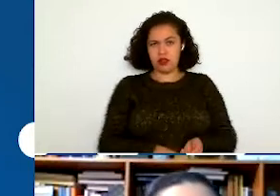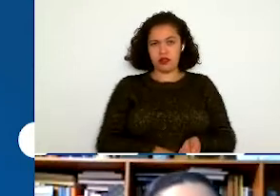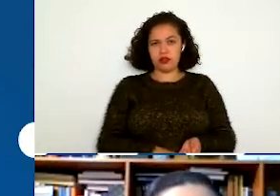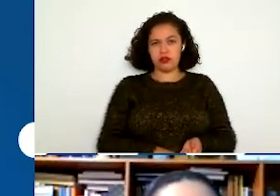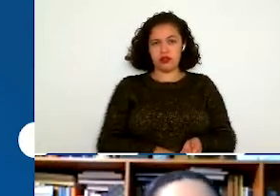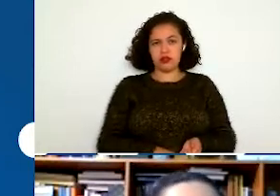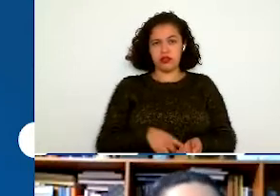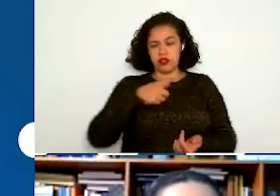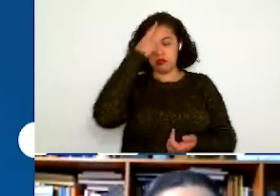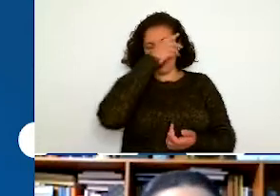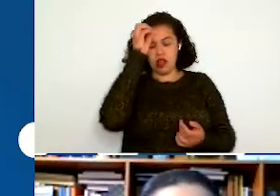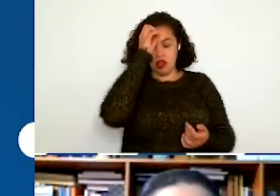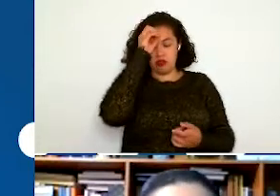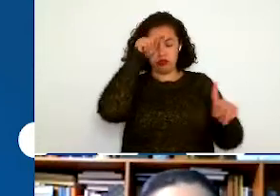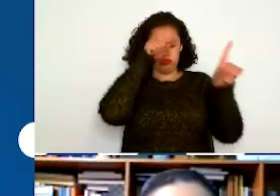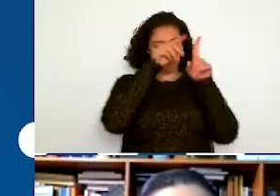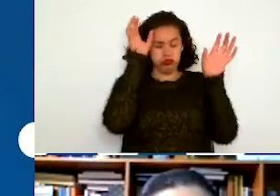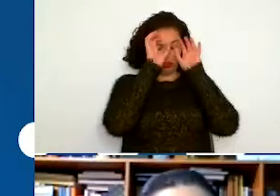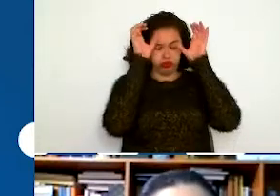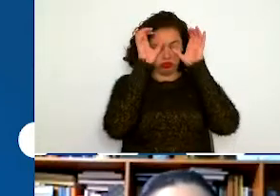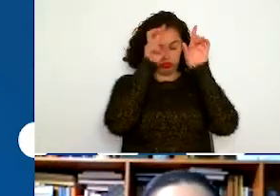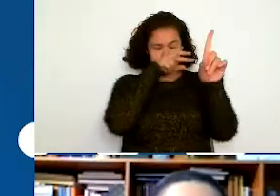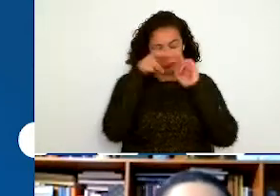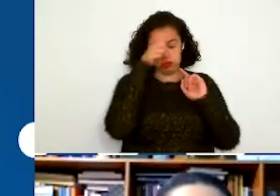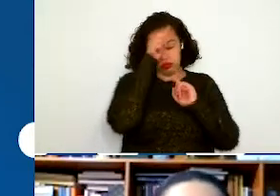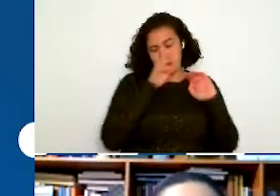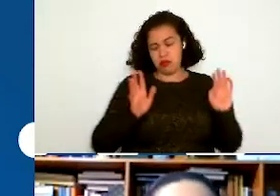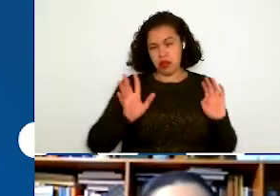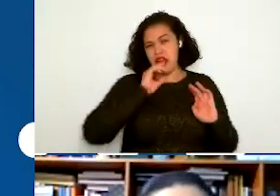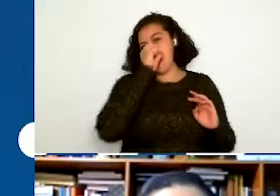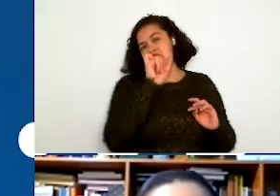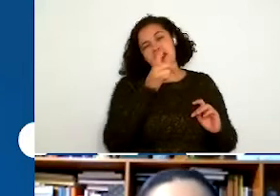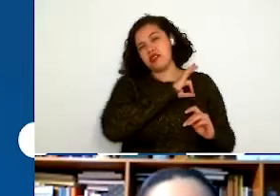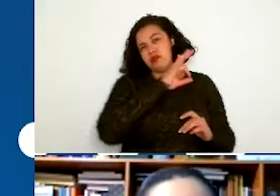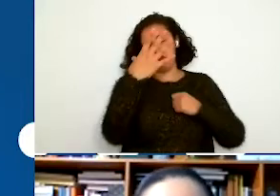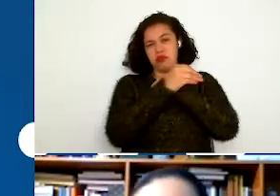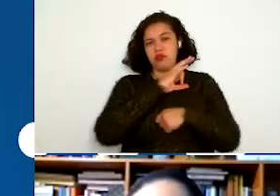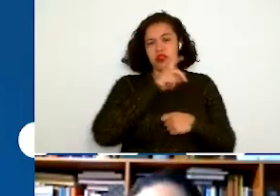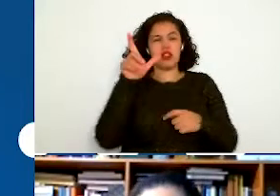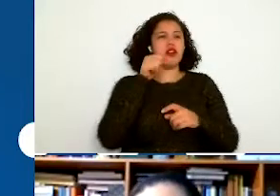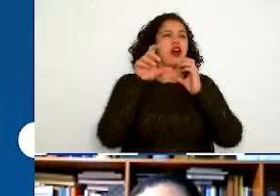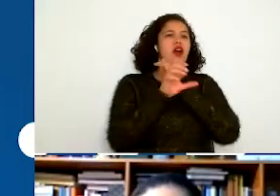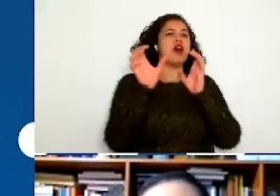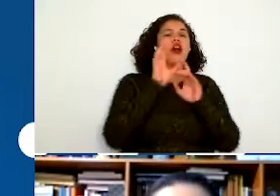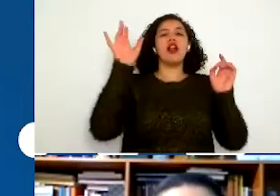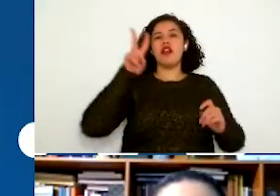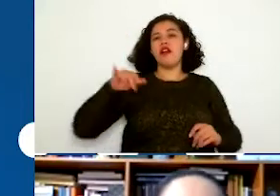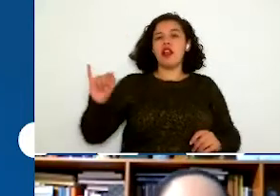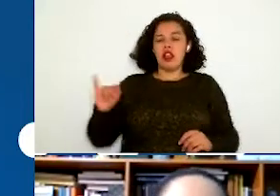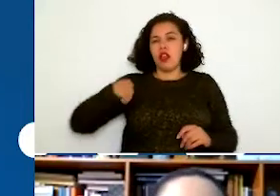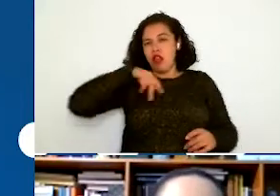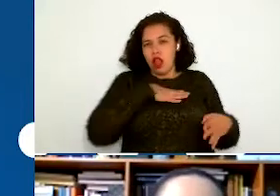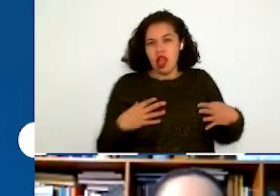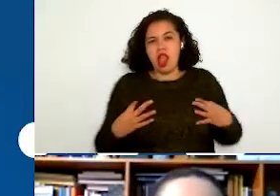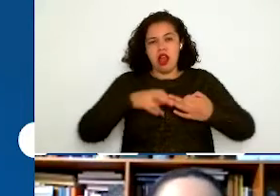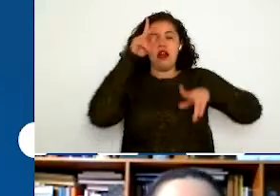visión cualitativa es la que nos permite llegar a ese punto, porque ese es otro aspecto muy interesante cuando hablamos de calidad, y lo vamos a ver